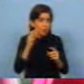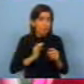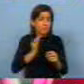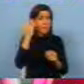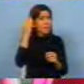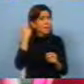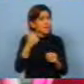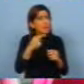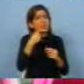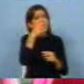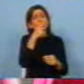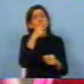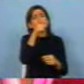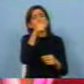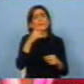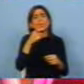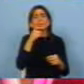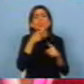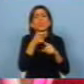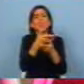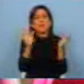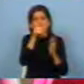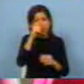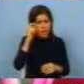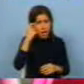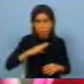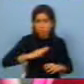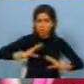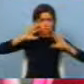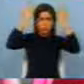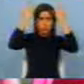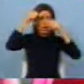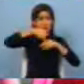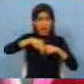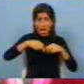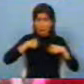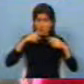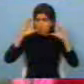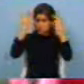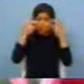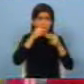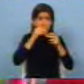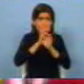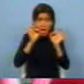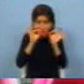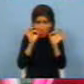le pregunté en un debate si estaba loca y se enojó mucho. Entonces yo le pregunté si ahora ya no se enoja más, es porque